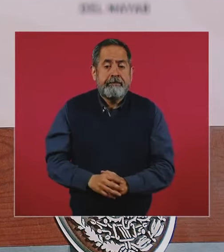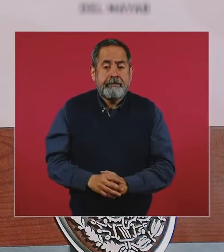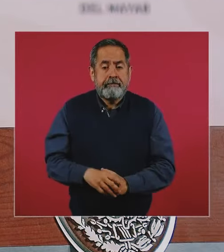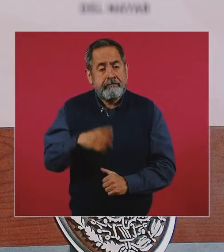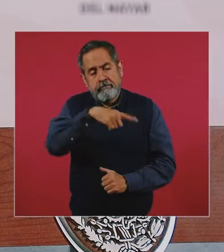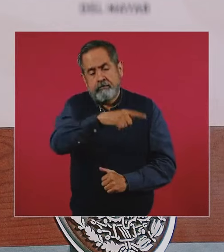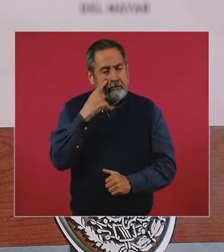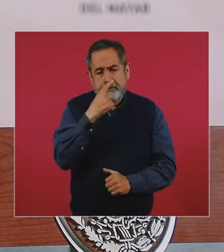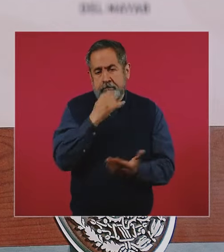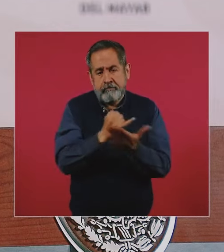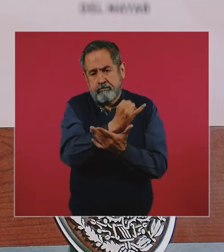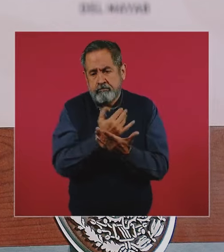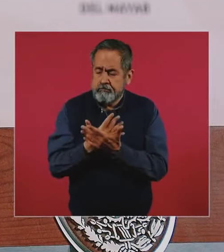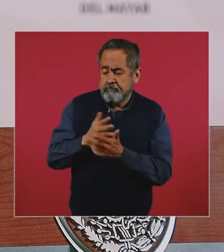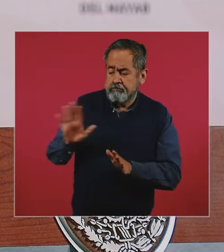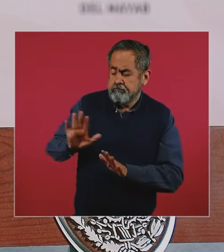Ellos toman esa decisión.